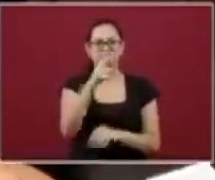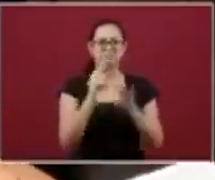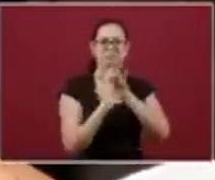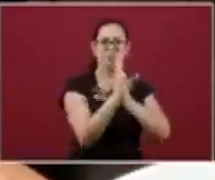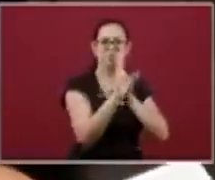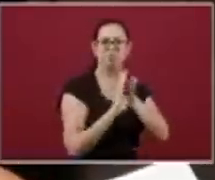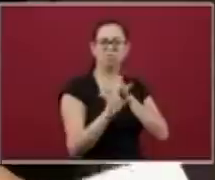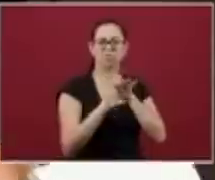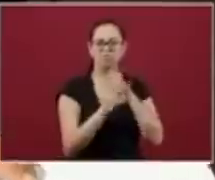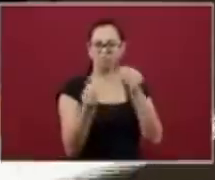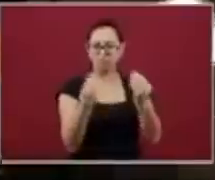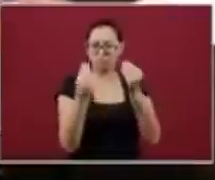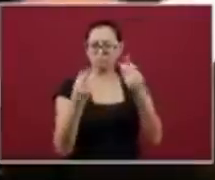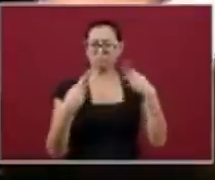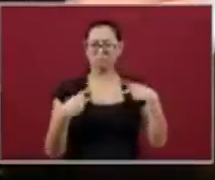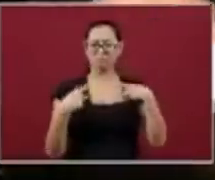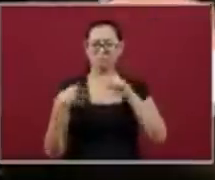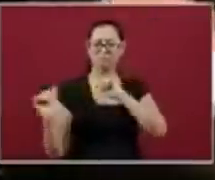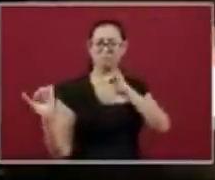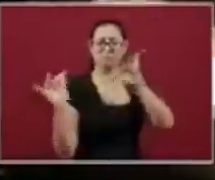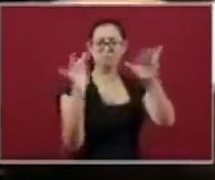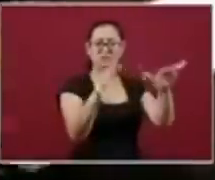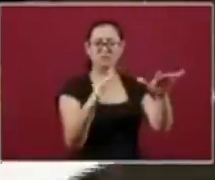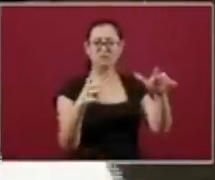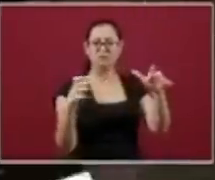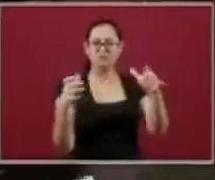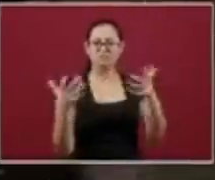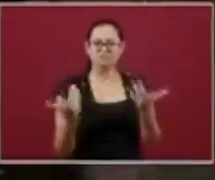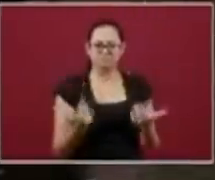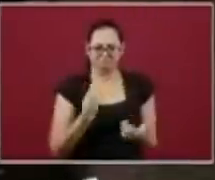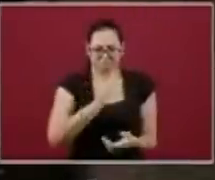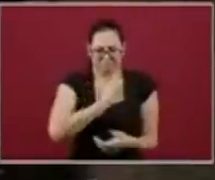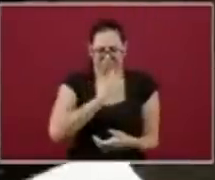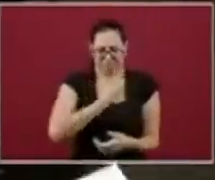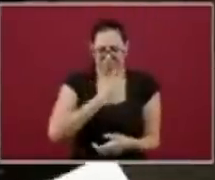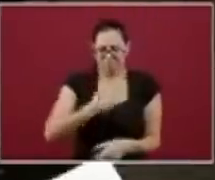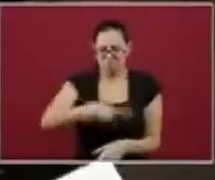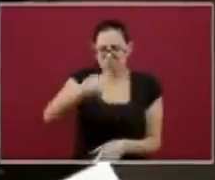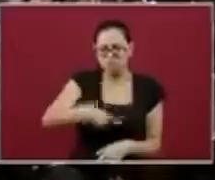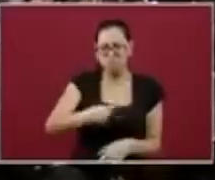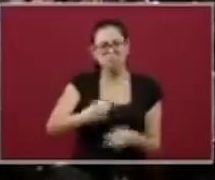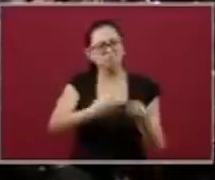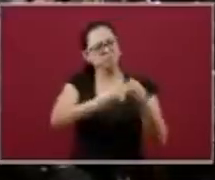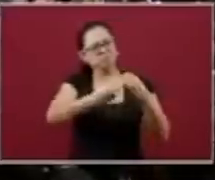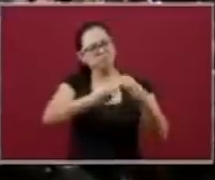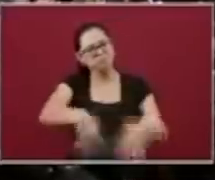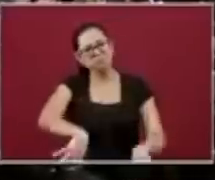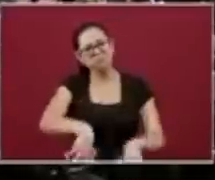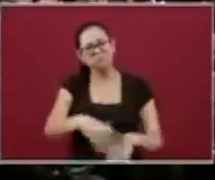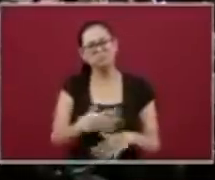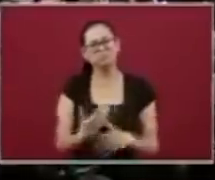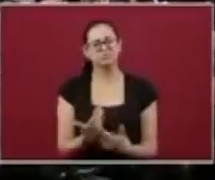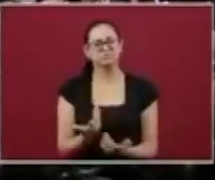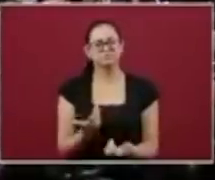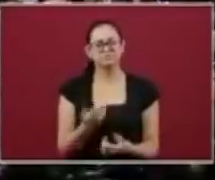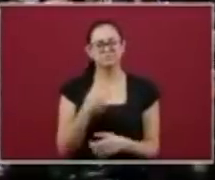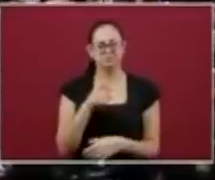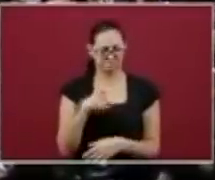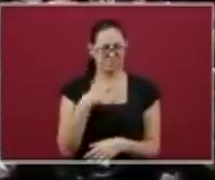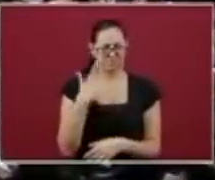migración para generar o para mantener la identidad mexicana de toda esta gente en los Estados